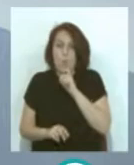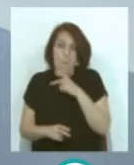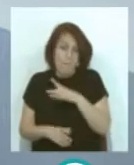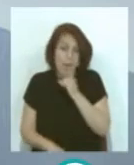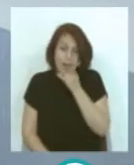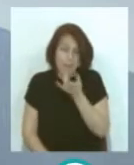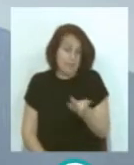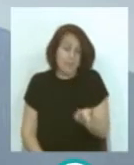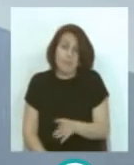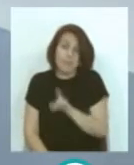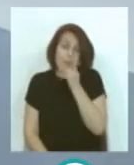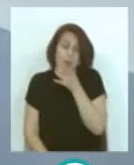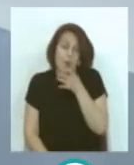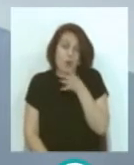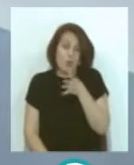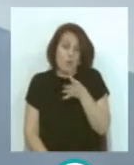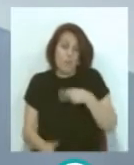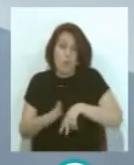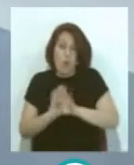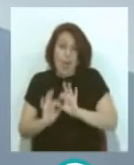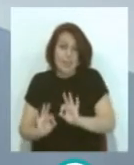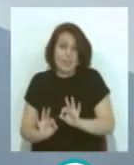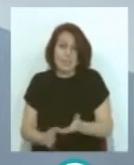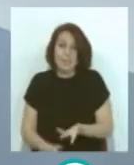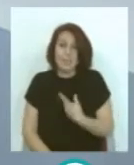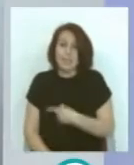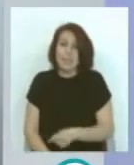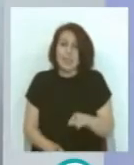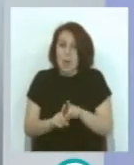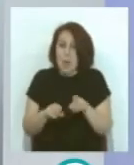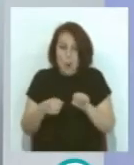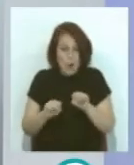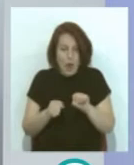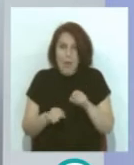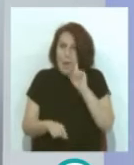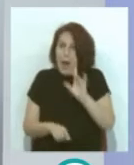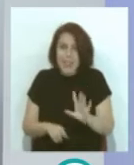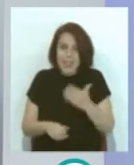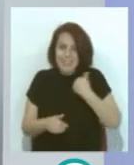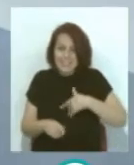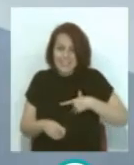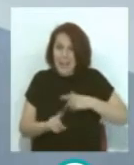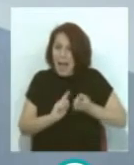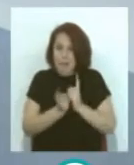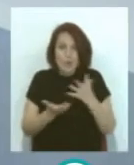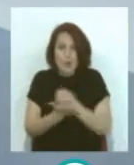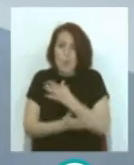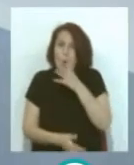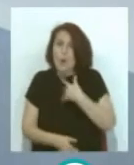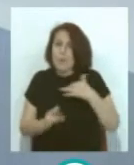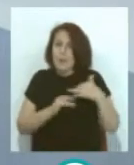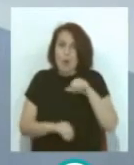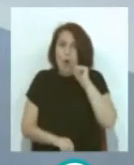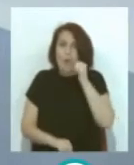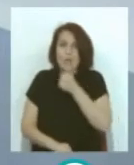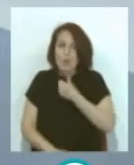mal, simplemente porque esto es fútbol, porque nadie tiene... Un punto de inflexión, la motorada ha sido un punto de inflexión. Claro, porque aquí el partido del Oviedo, el último